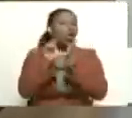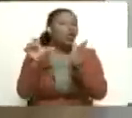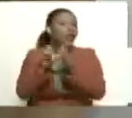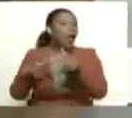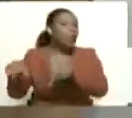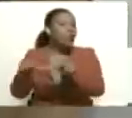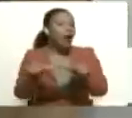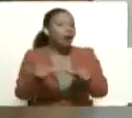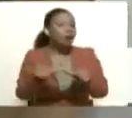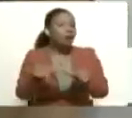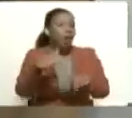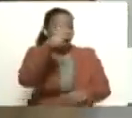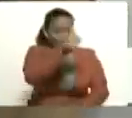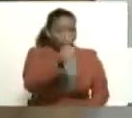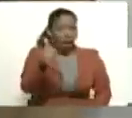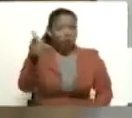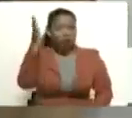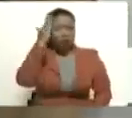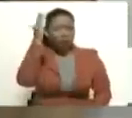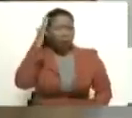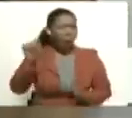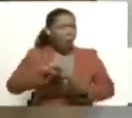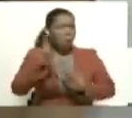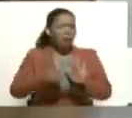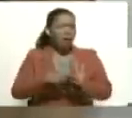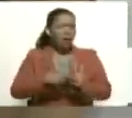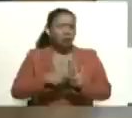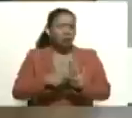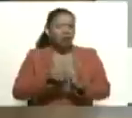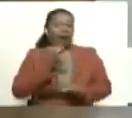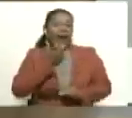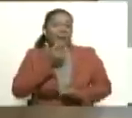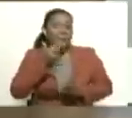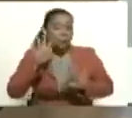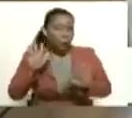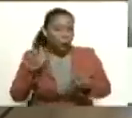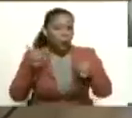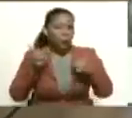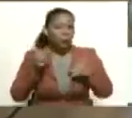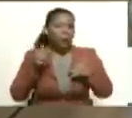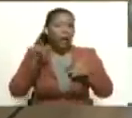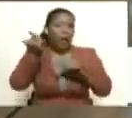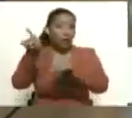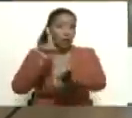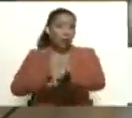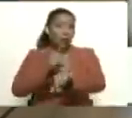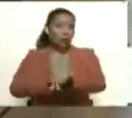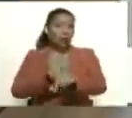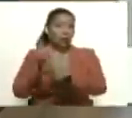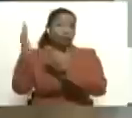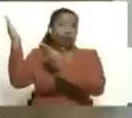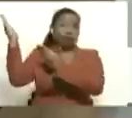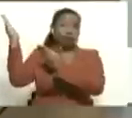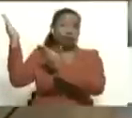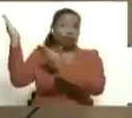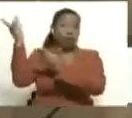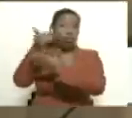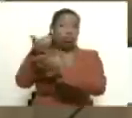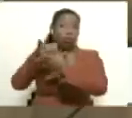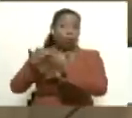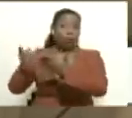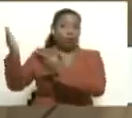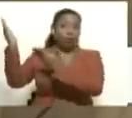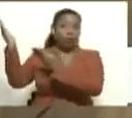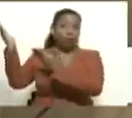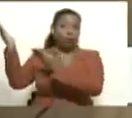Cada quien sabe, por ejemplo, qué opinó en su momento de esto que está aquí. Y esto